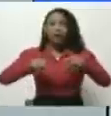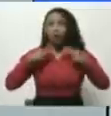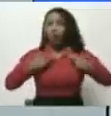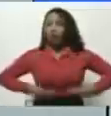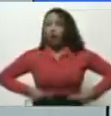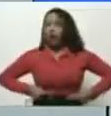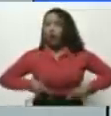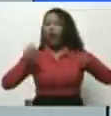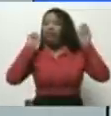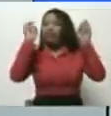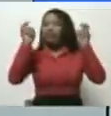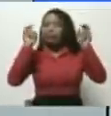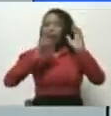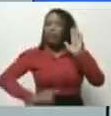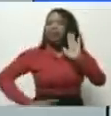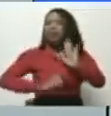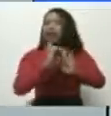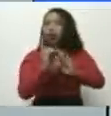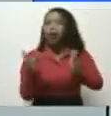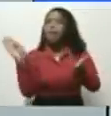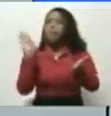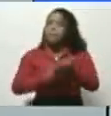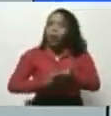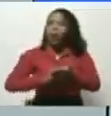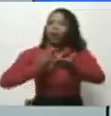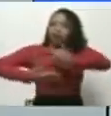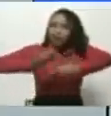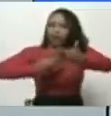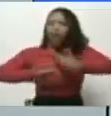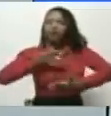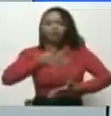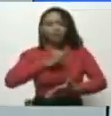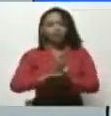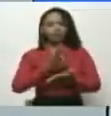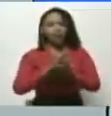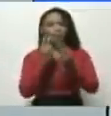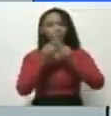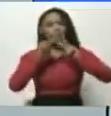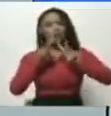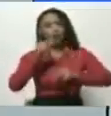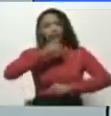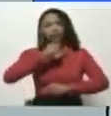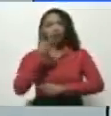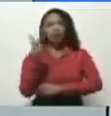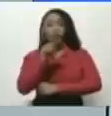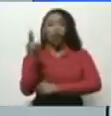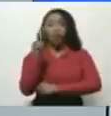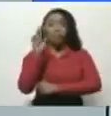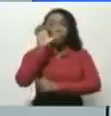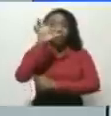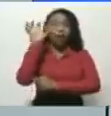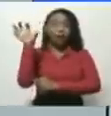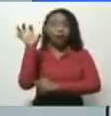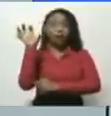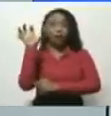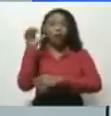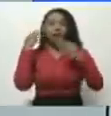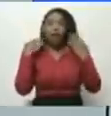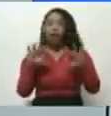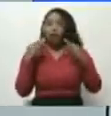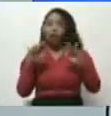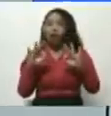en el marco de un desarrollo que establezca relaciones armónicas y sustentables entre los seres humanos y la